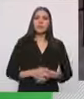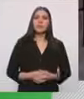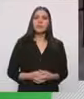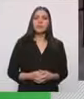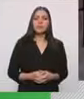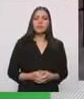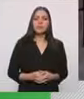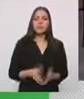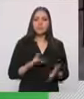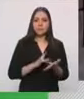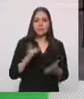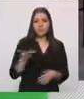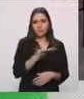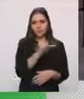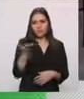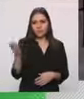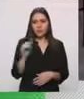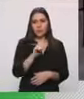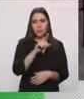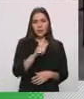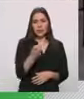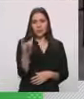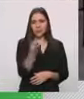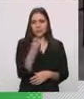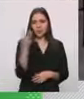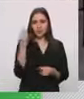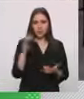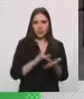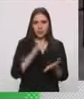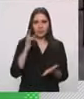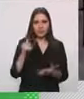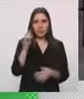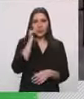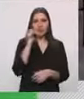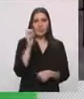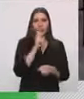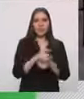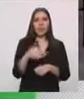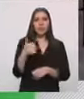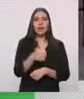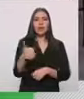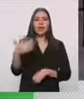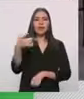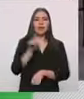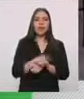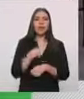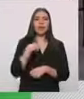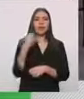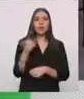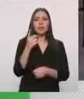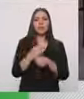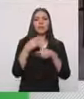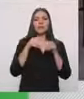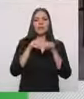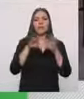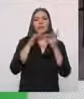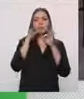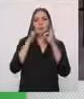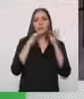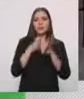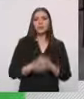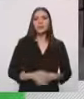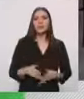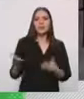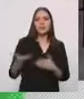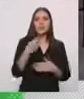Muchas gracias a ustedes, Alex y Neri. Muchas gracias por la oportunidad que me dan cada 15 días para estar con ustedes y con toda su audiencia. Muchas gracias. Mucho gusto. Esta es tu